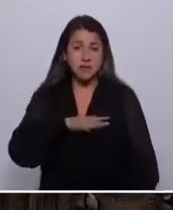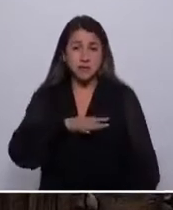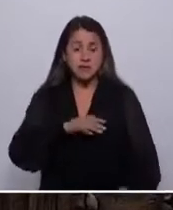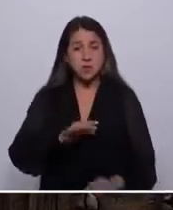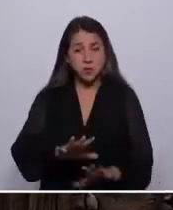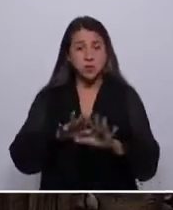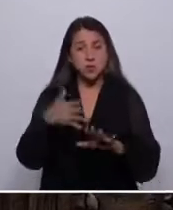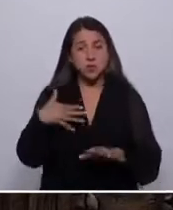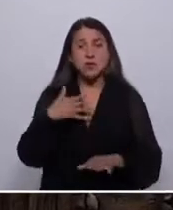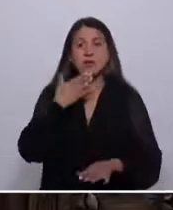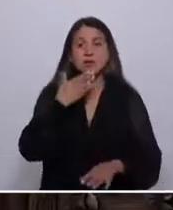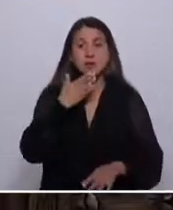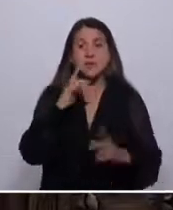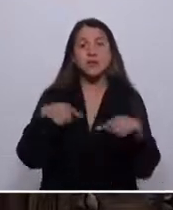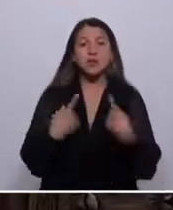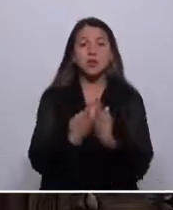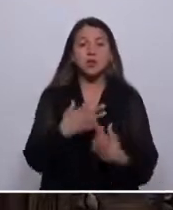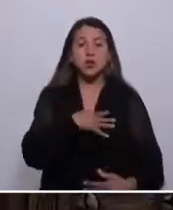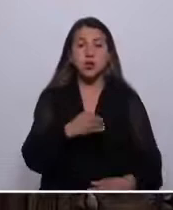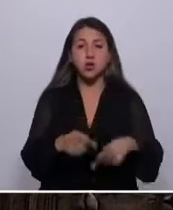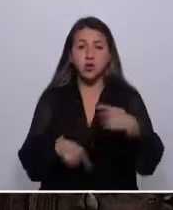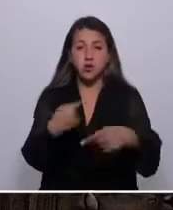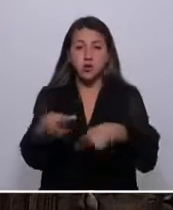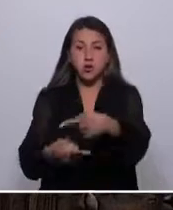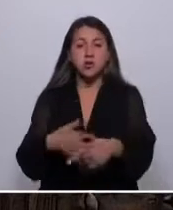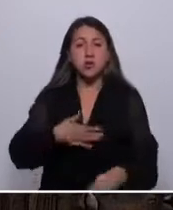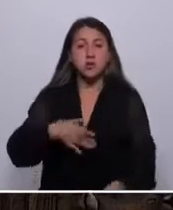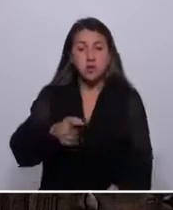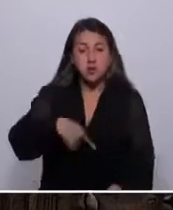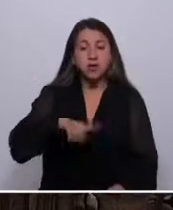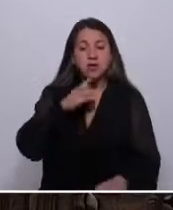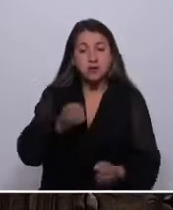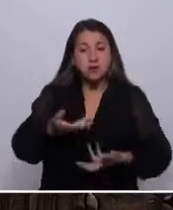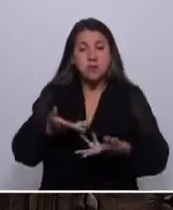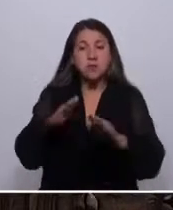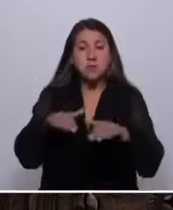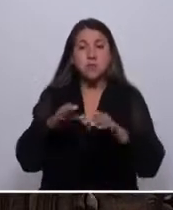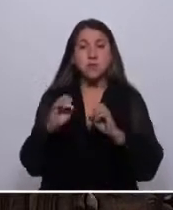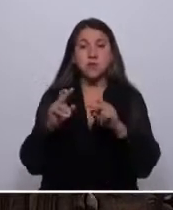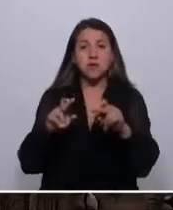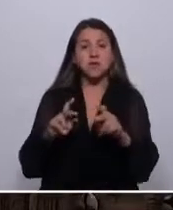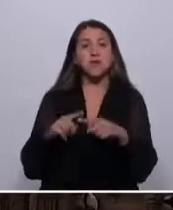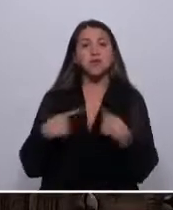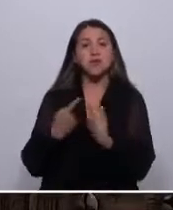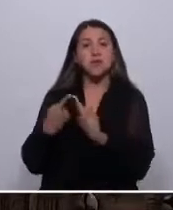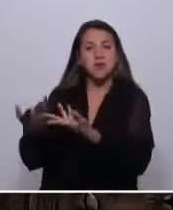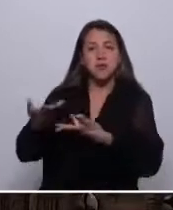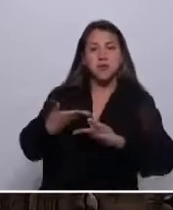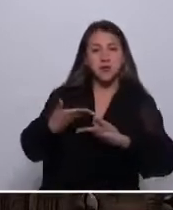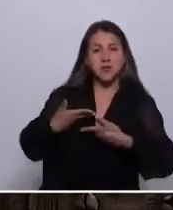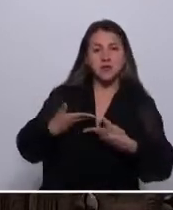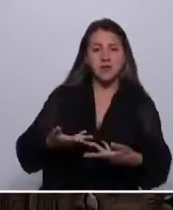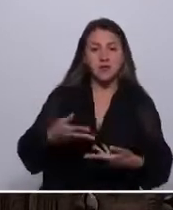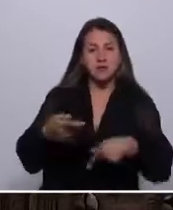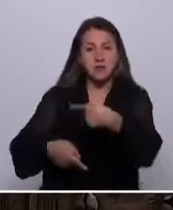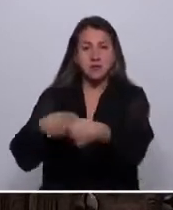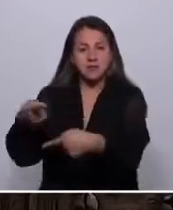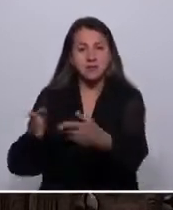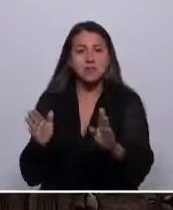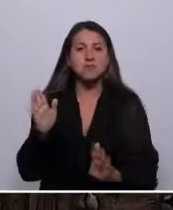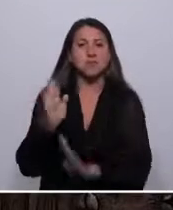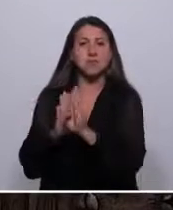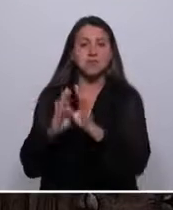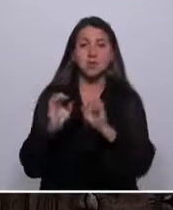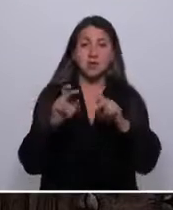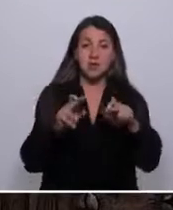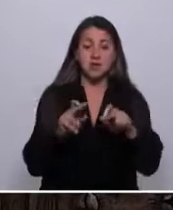también para nuestras hijas. Queremos que ellas cuenten con las mismas oportunidades que tuvimos nosotros para salir adelante, esas oportunidades